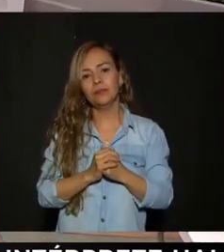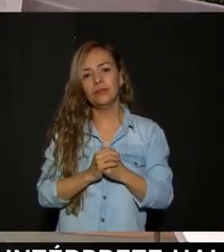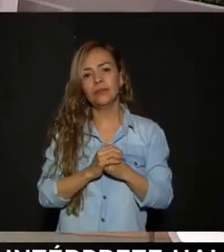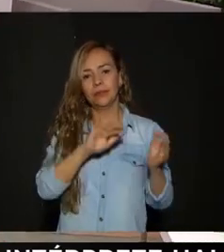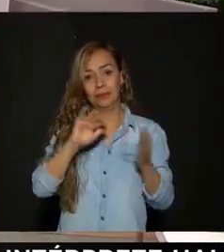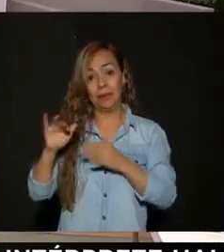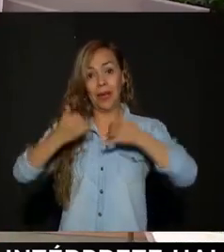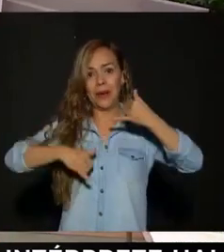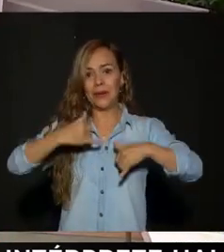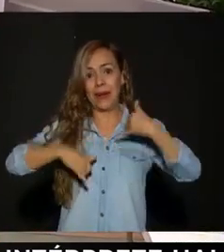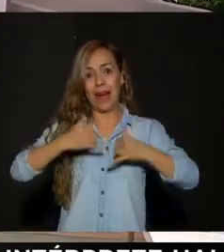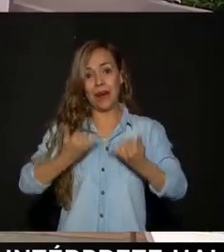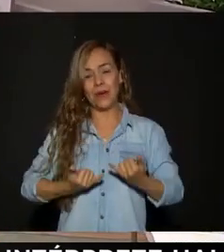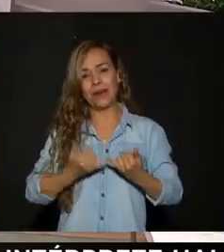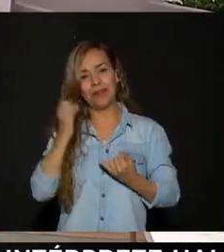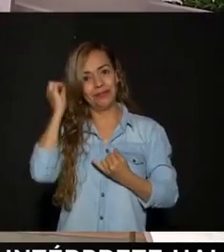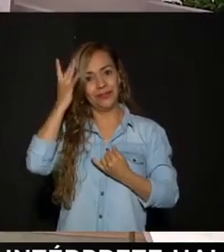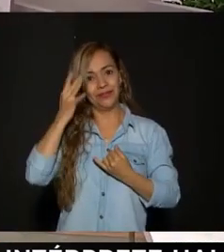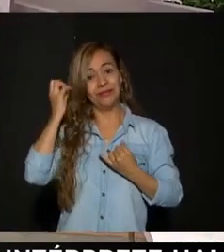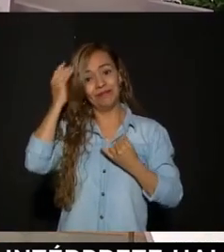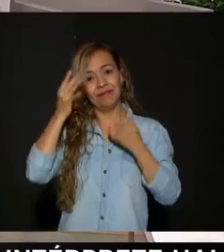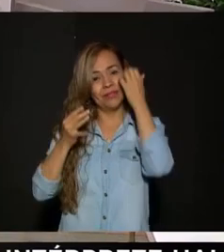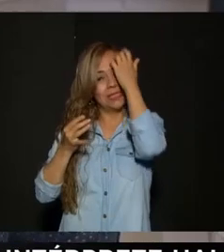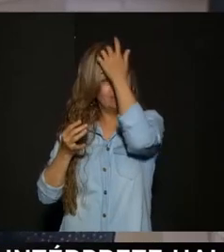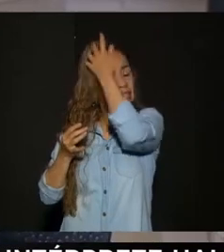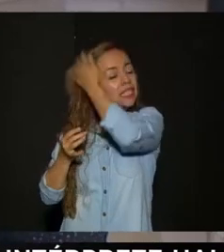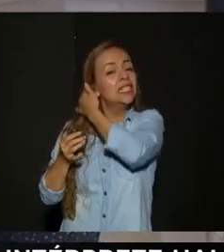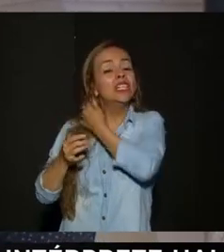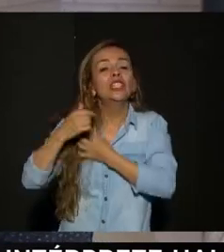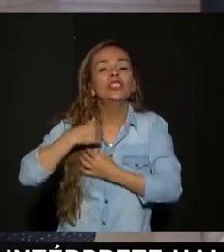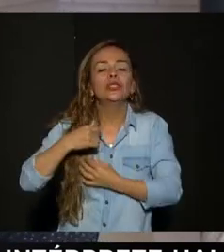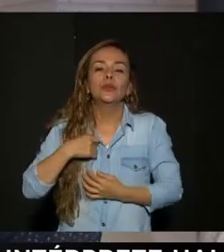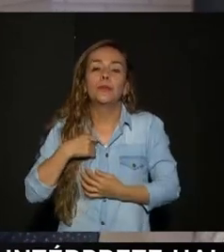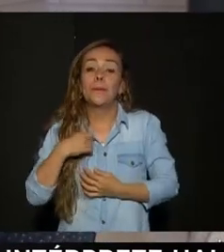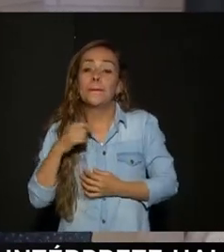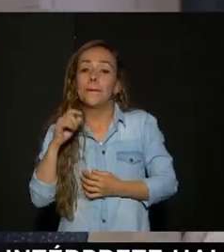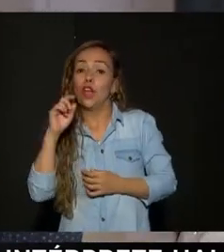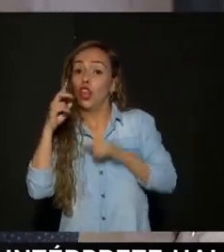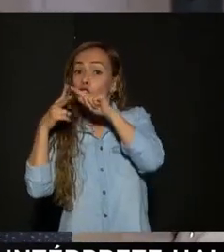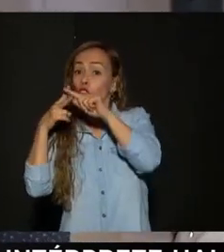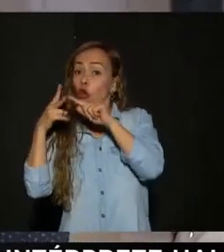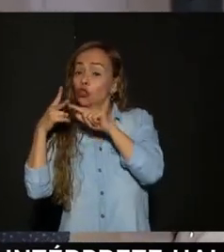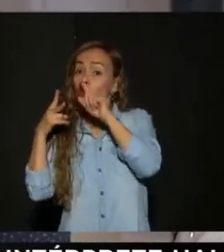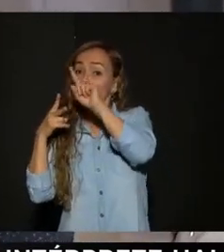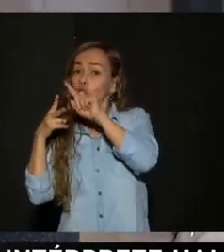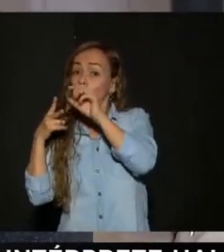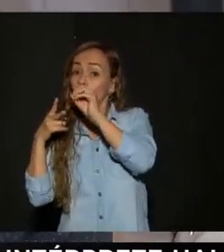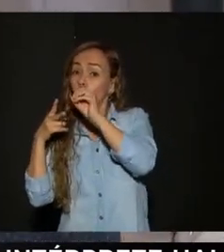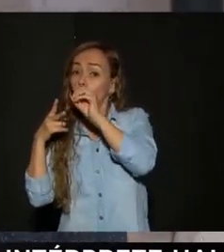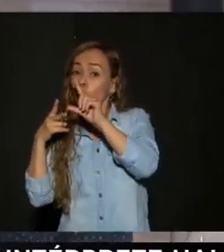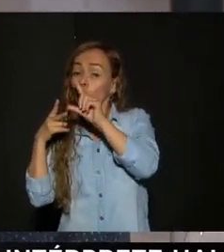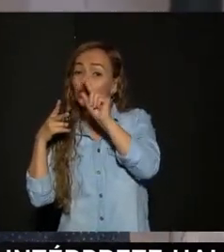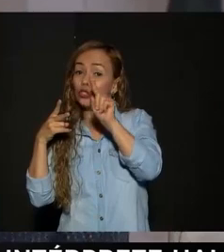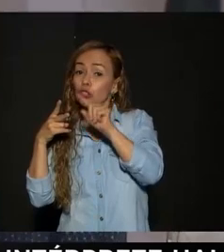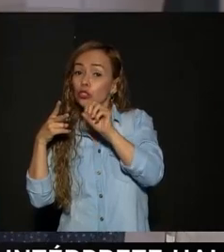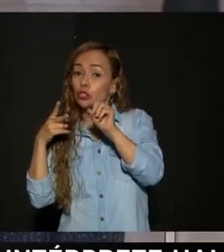juego. Listo. Directo a crear. Entonces, yo toco las dos veces sol, sol, sol y tú contestas la, la, si, la. Listo, ahí